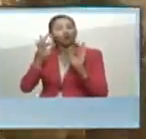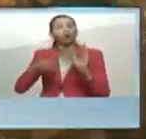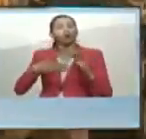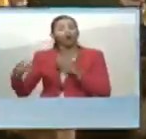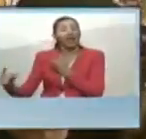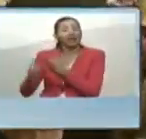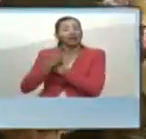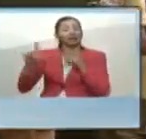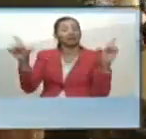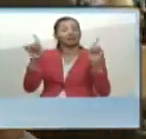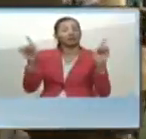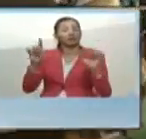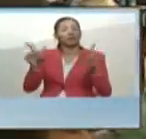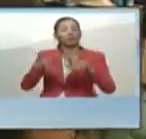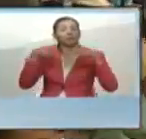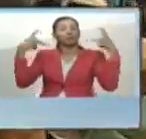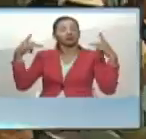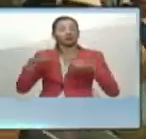Malcolm X.